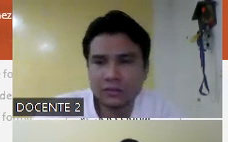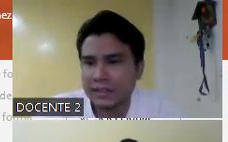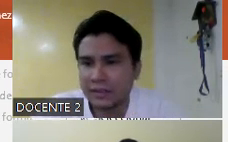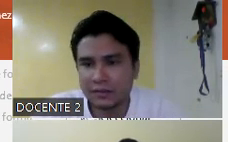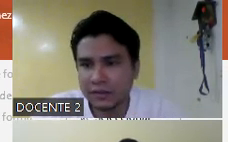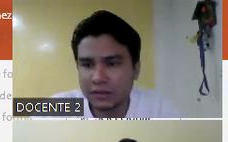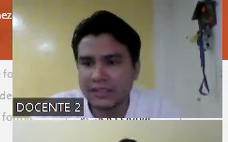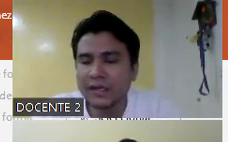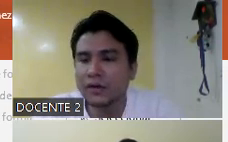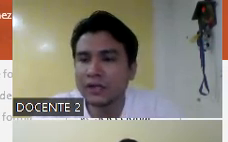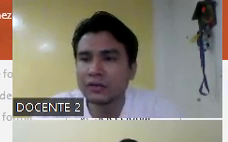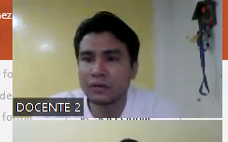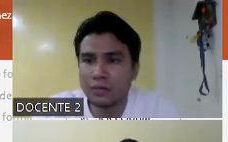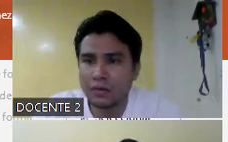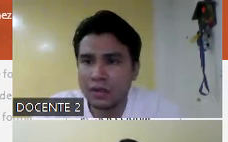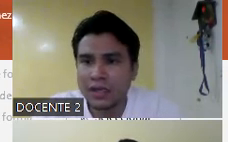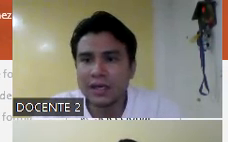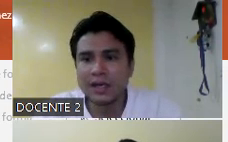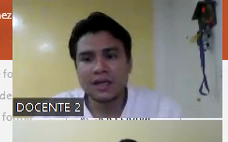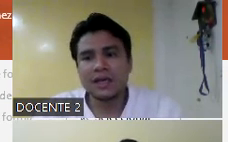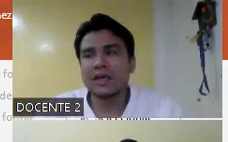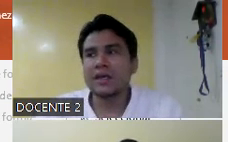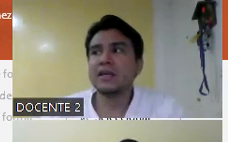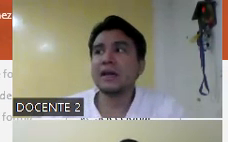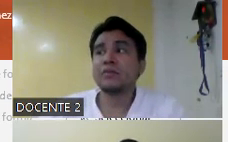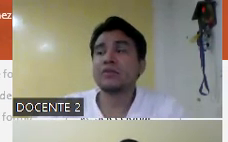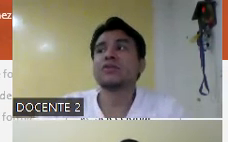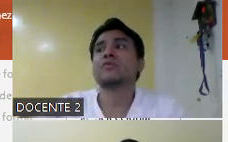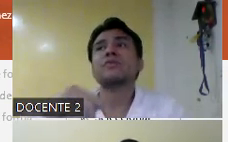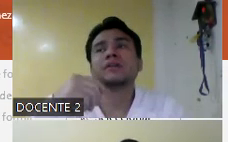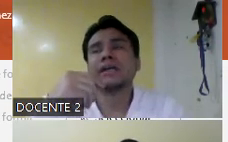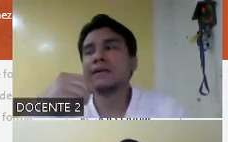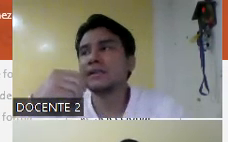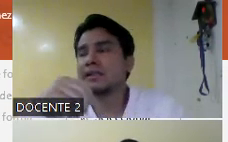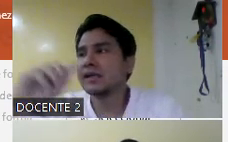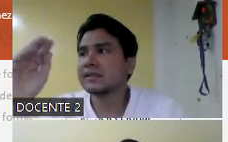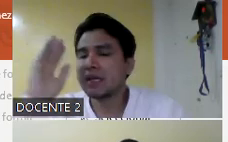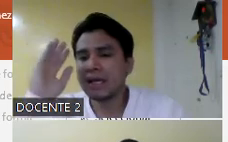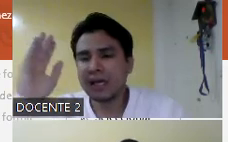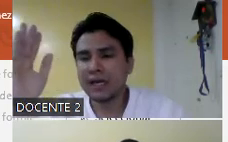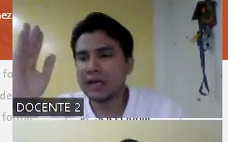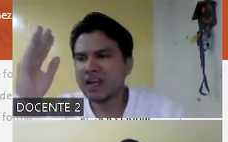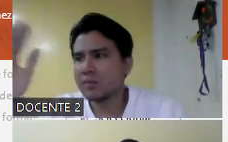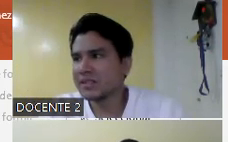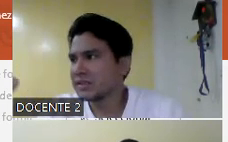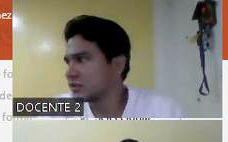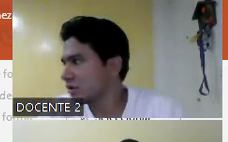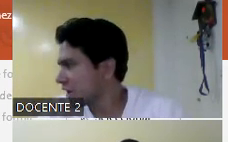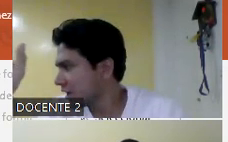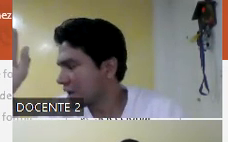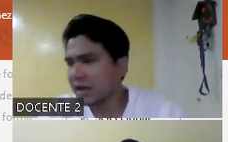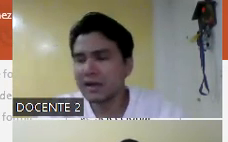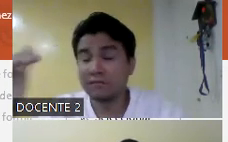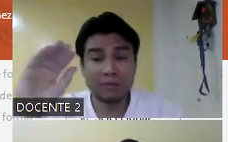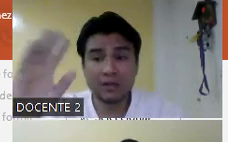de atención, su parte de cognición. Es algo neto de uno. Y algo muy común cuando saben decir es que él no presta